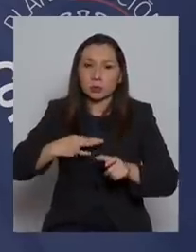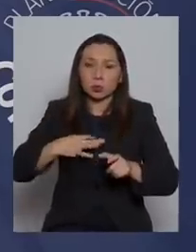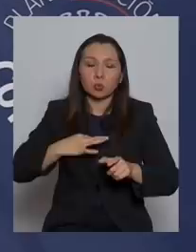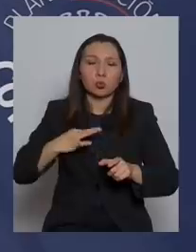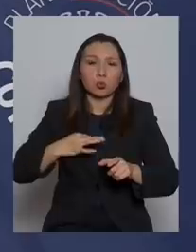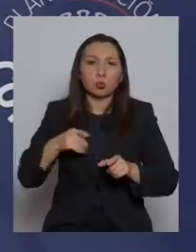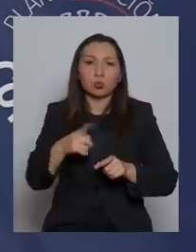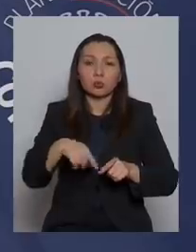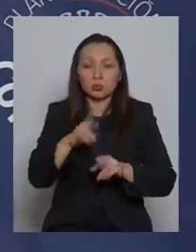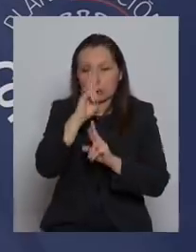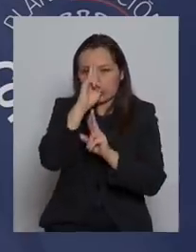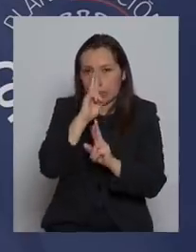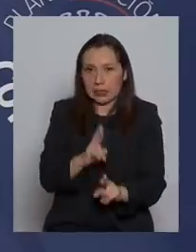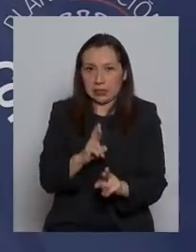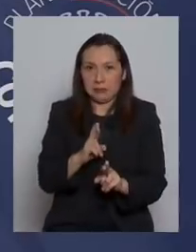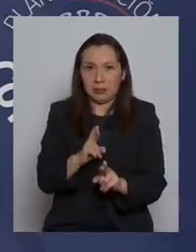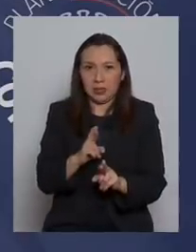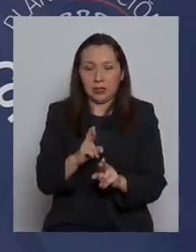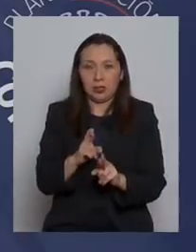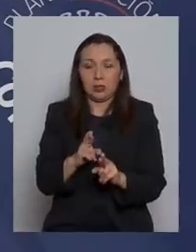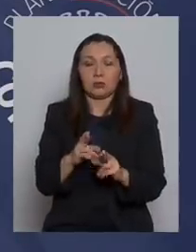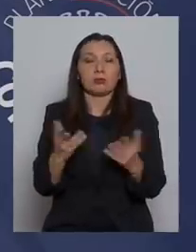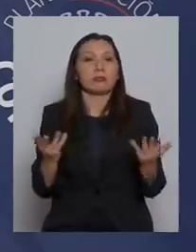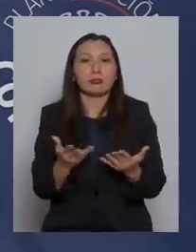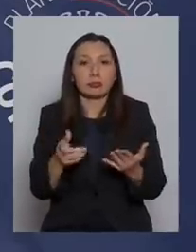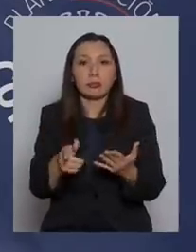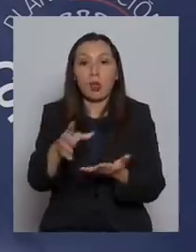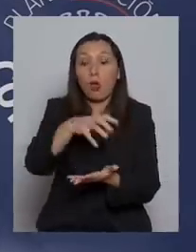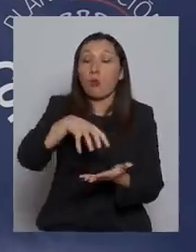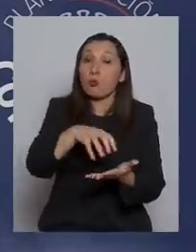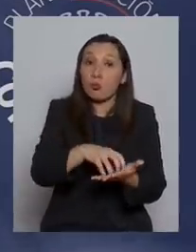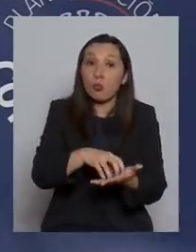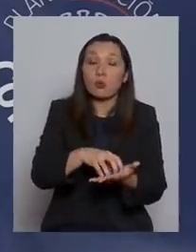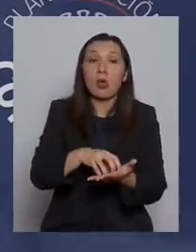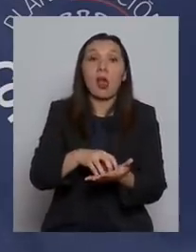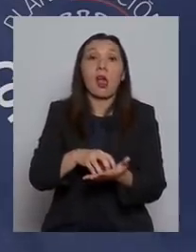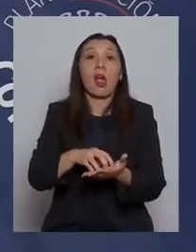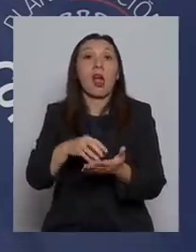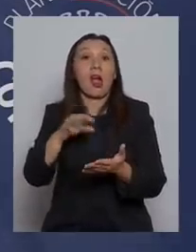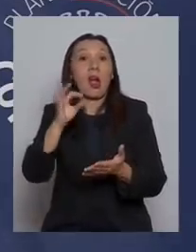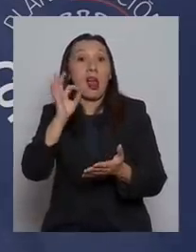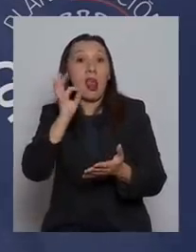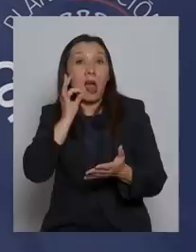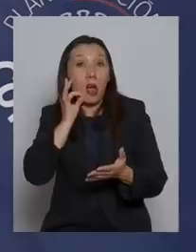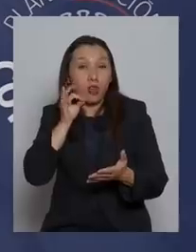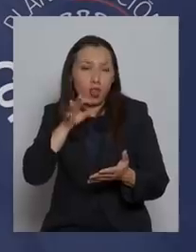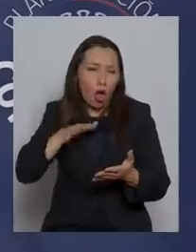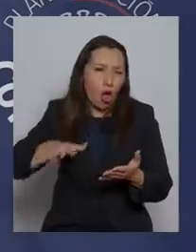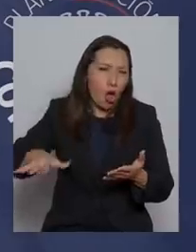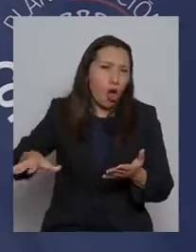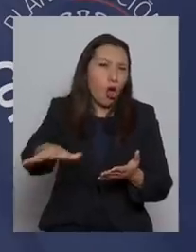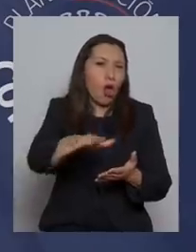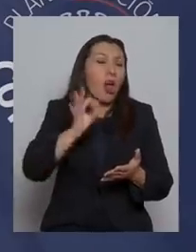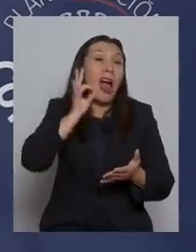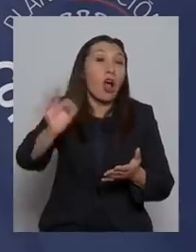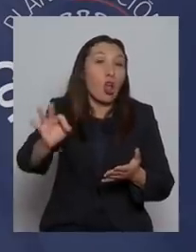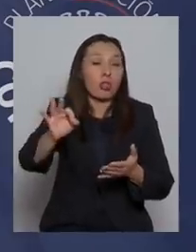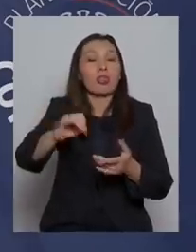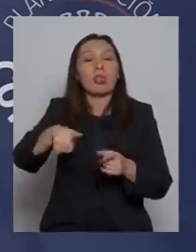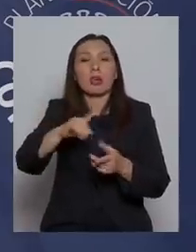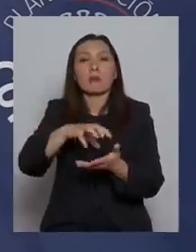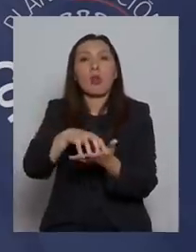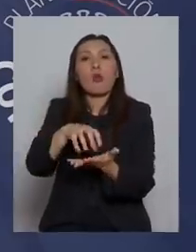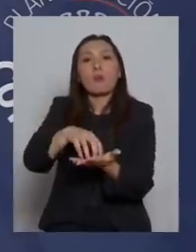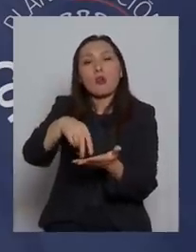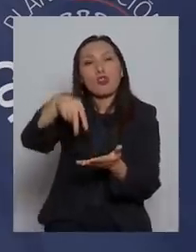a respetar, tanto en la comuna de Las Condes entera, como en la comuna, en la